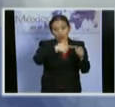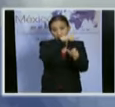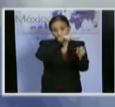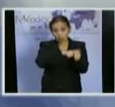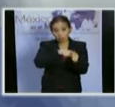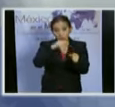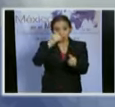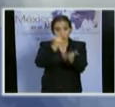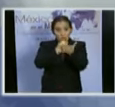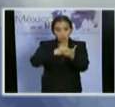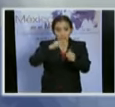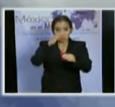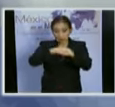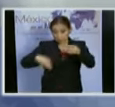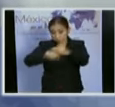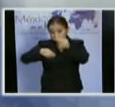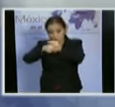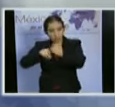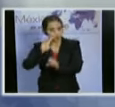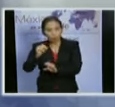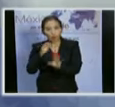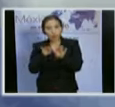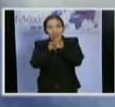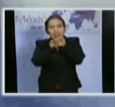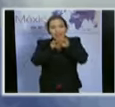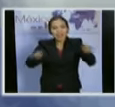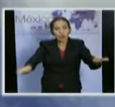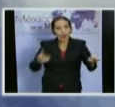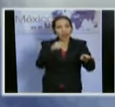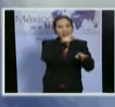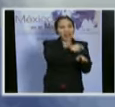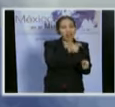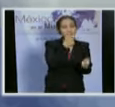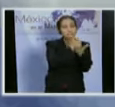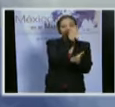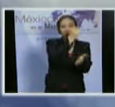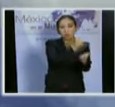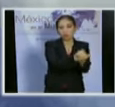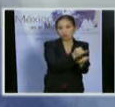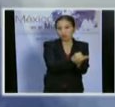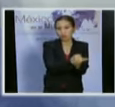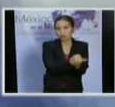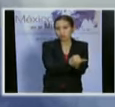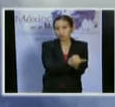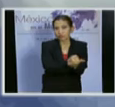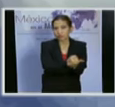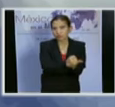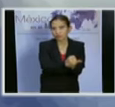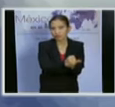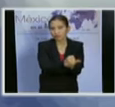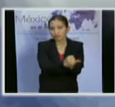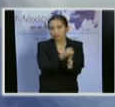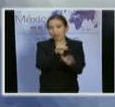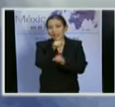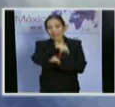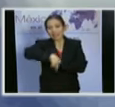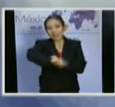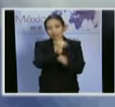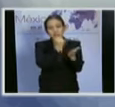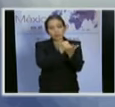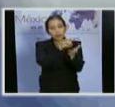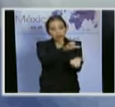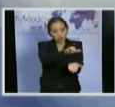impuestos, estamos hablando de equidad tributaria. En este sentido, el destino de estos